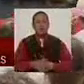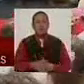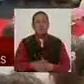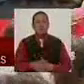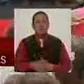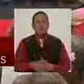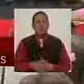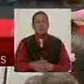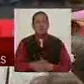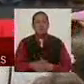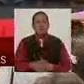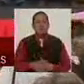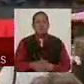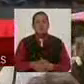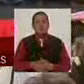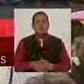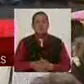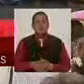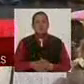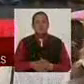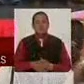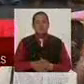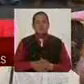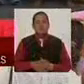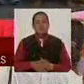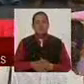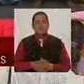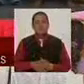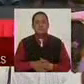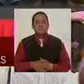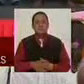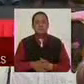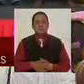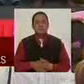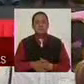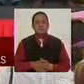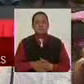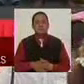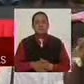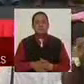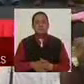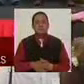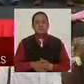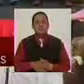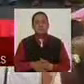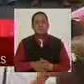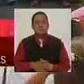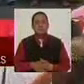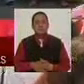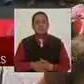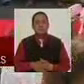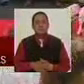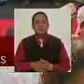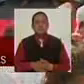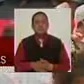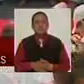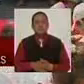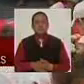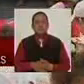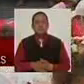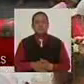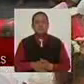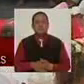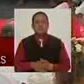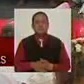Aixan, Takata, Amaweina, Apuegotin, así Apuegotin, Antuktaun, Buneno, Uchihin,